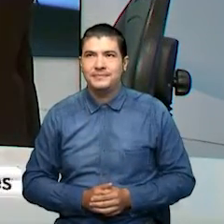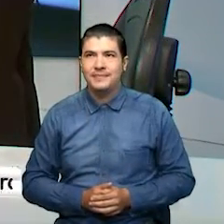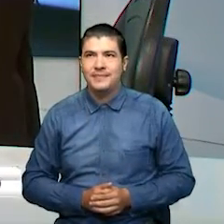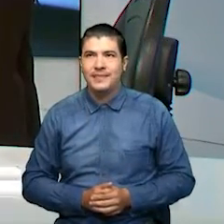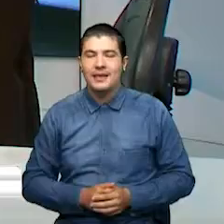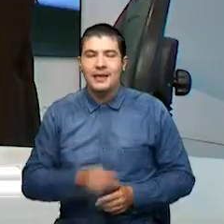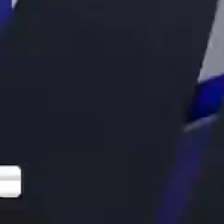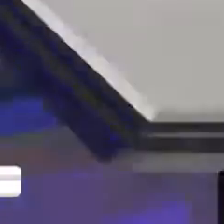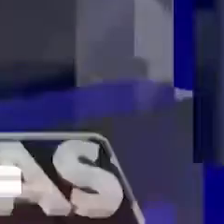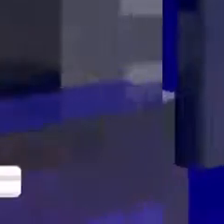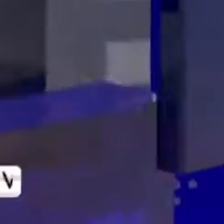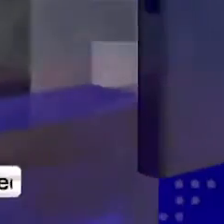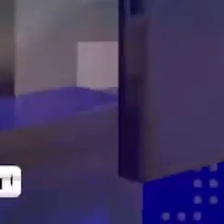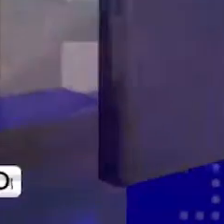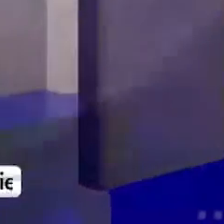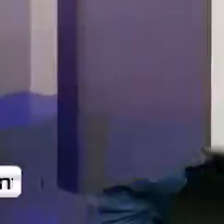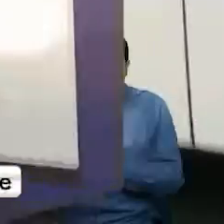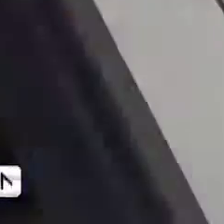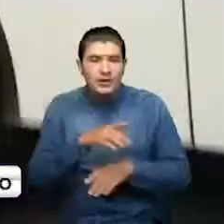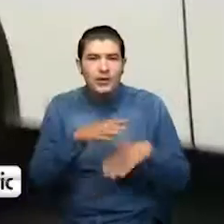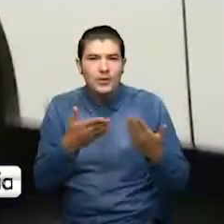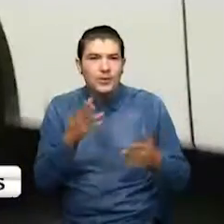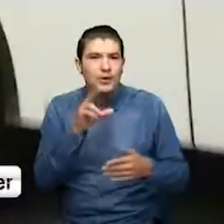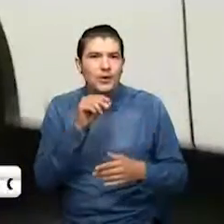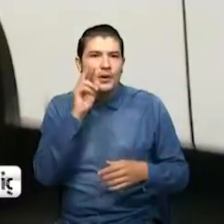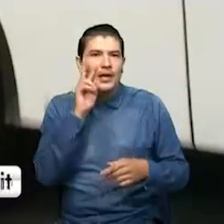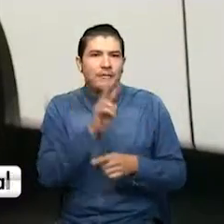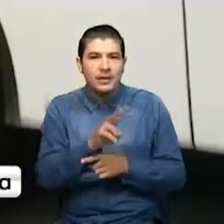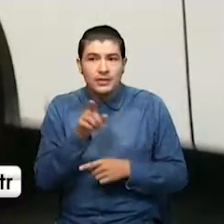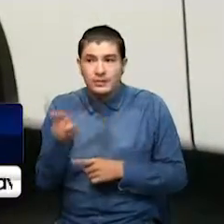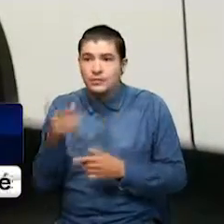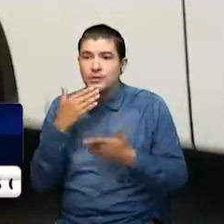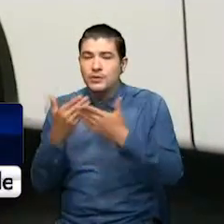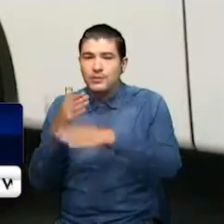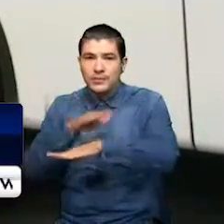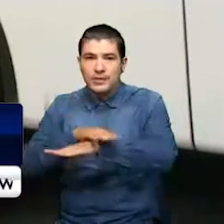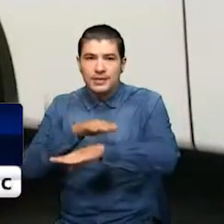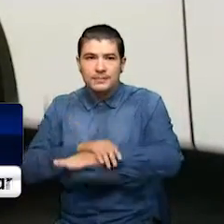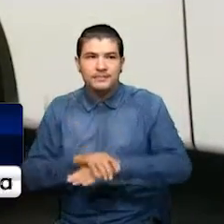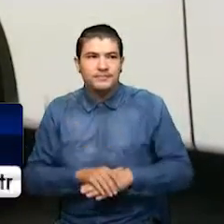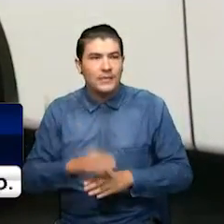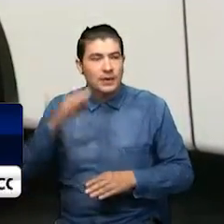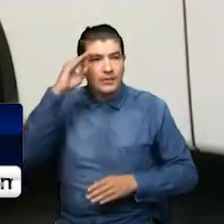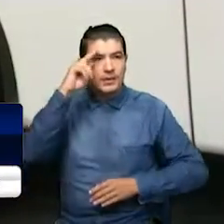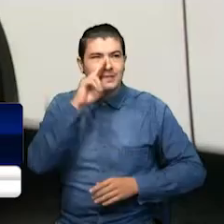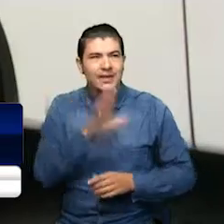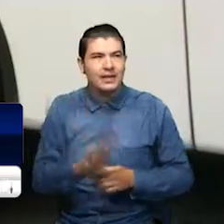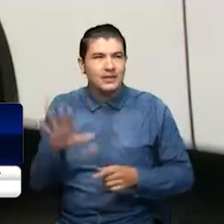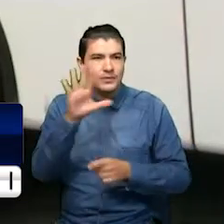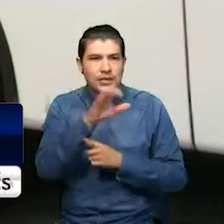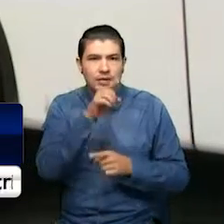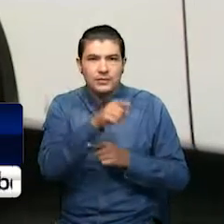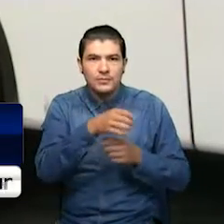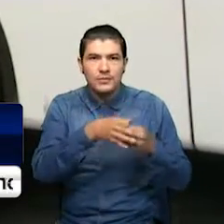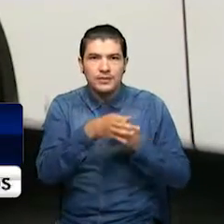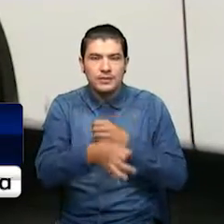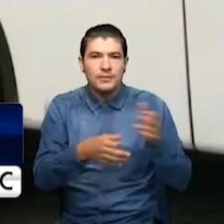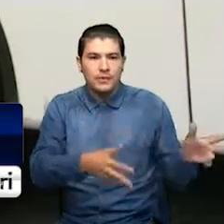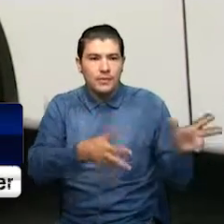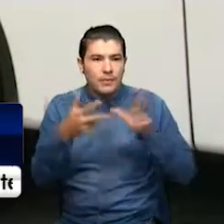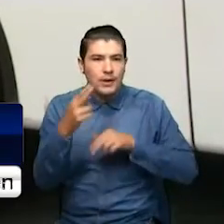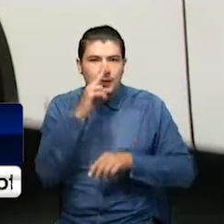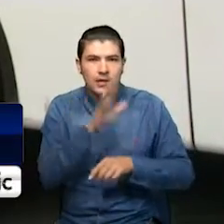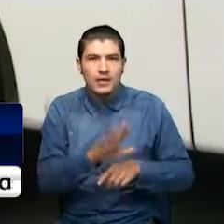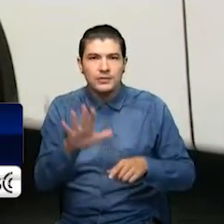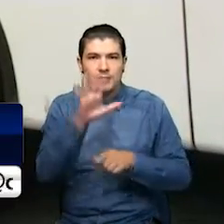Esa es la historia y es como para novela. Buenas tardes. La Policía Nacional en el municipio de Puente Nacional